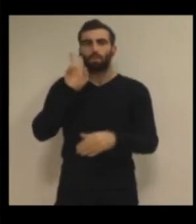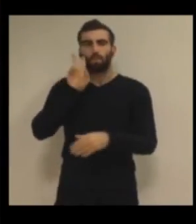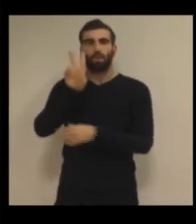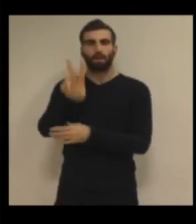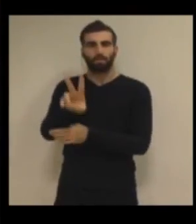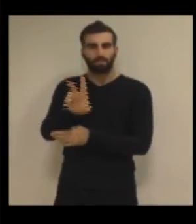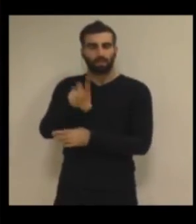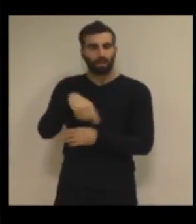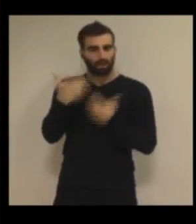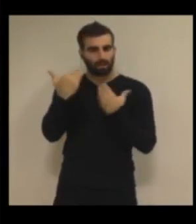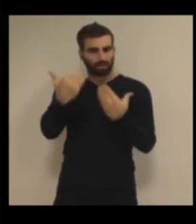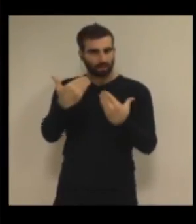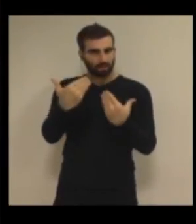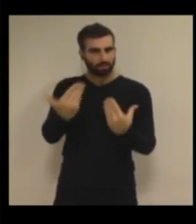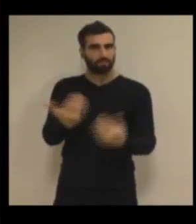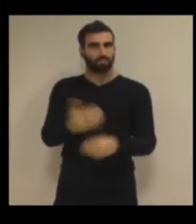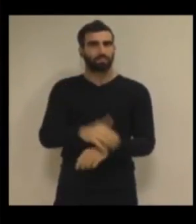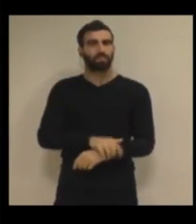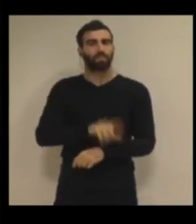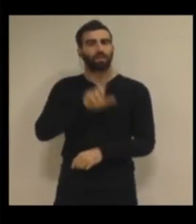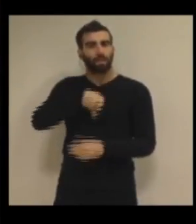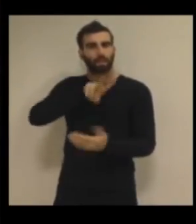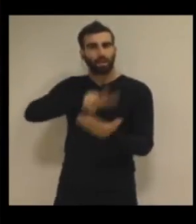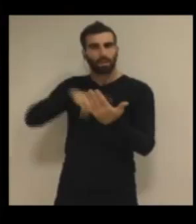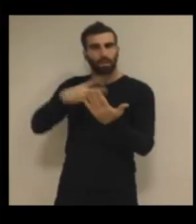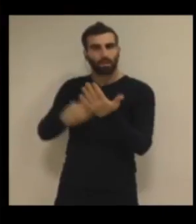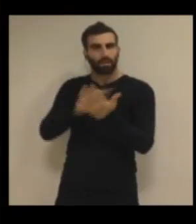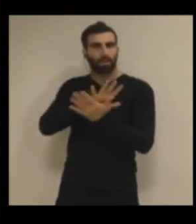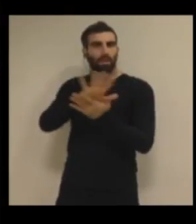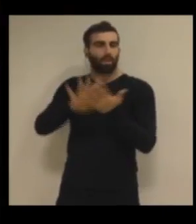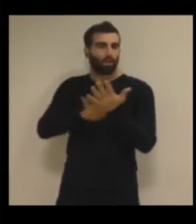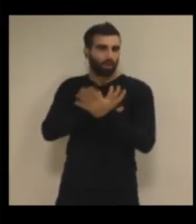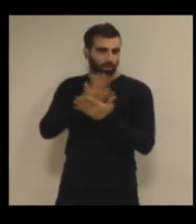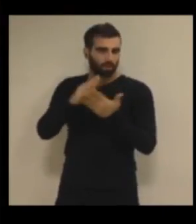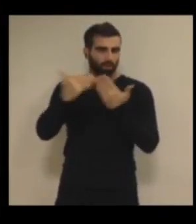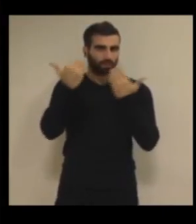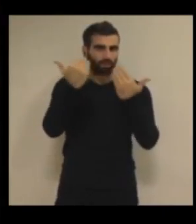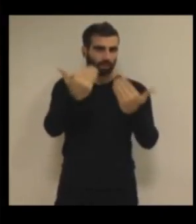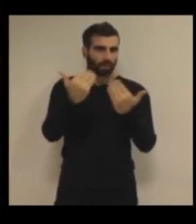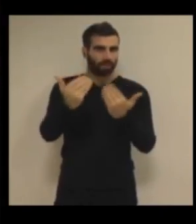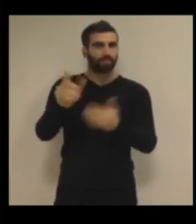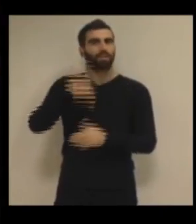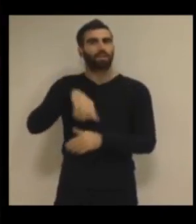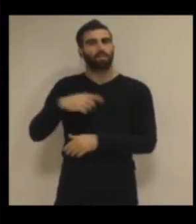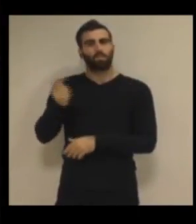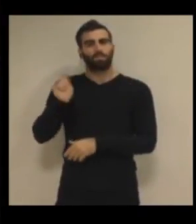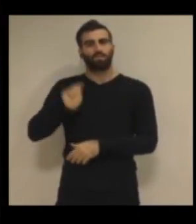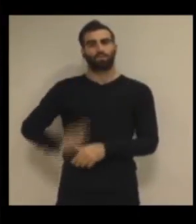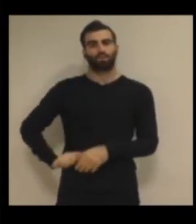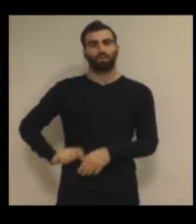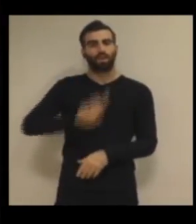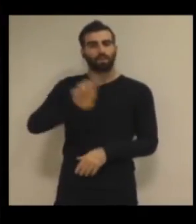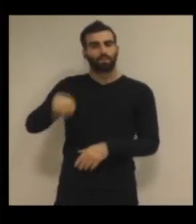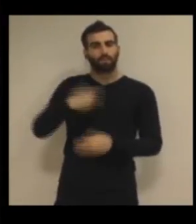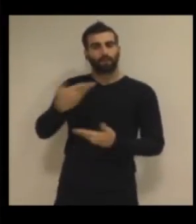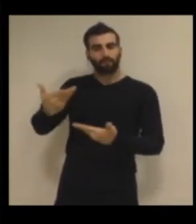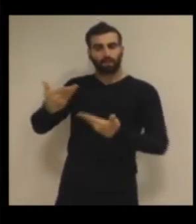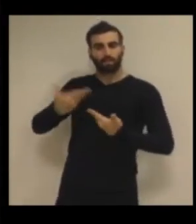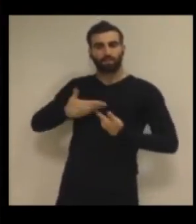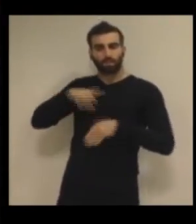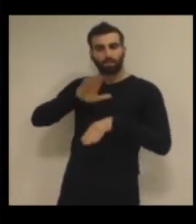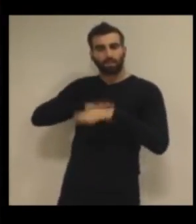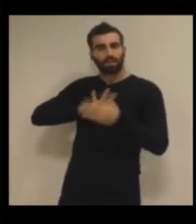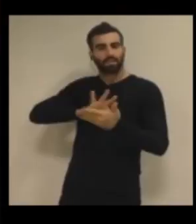a nuestros queridos intérpretes de lengua de signos y a nuestros profesionales que nos ayudan a hacer todo el servicio